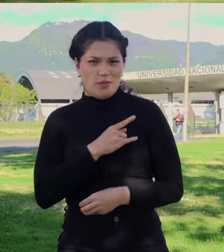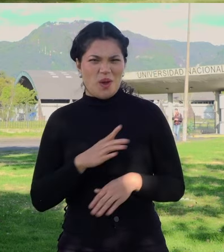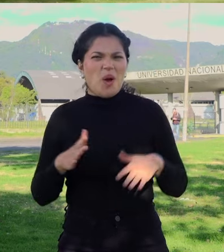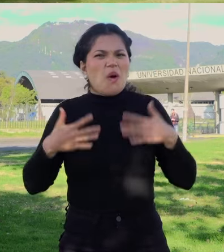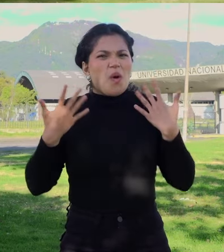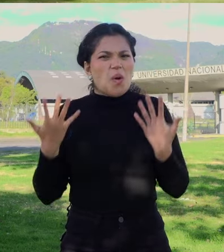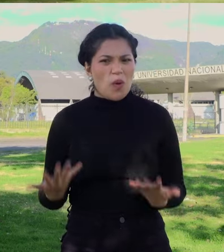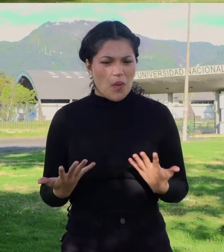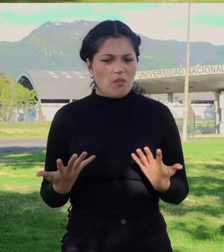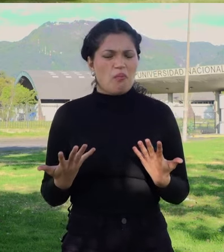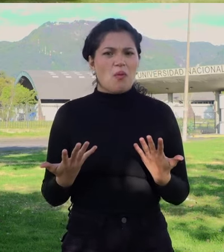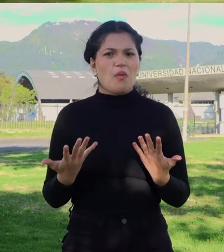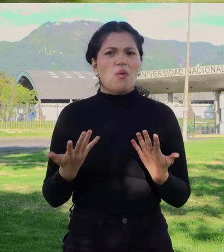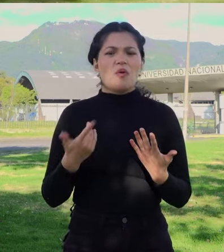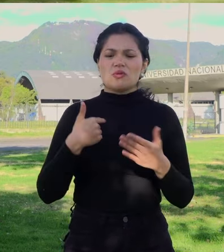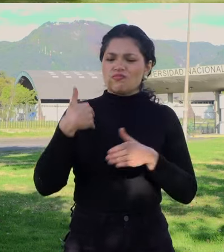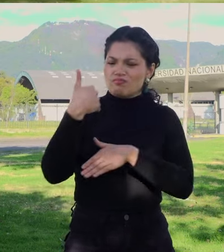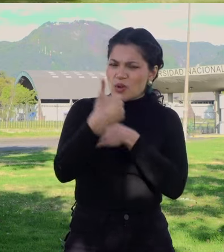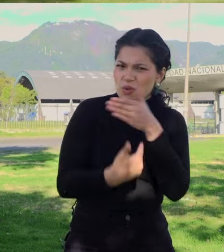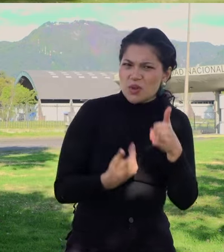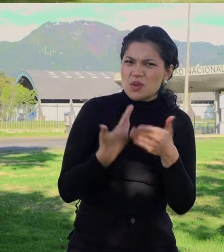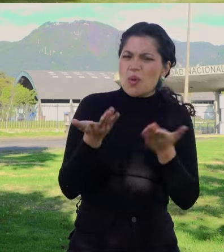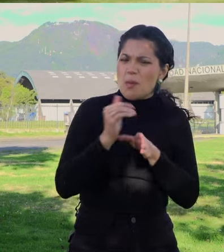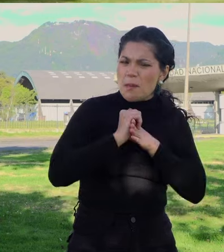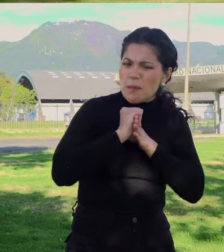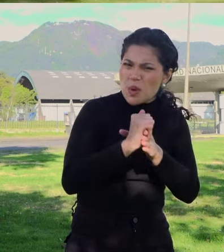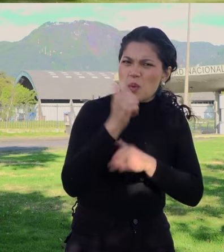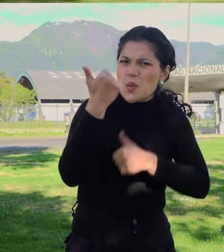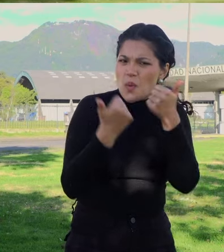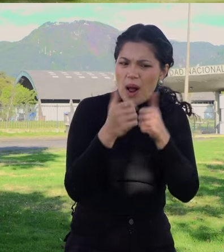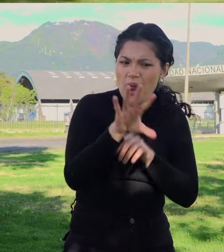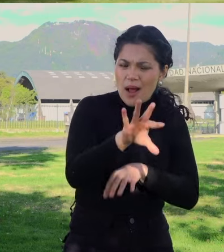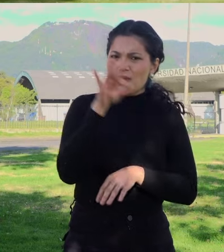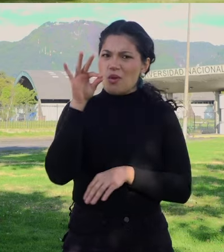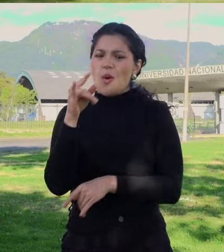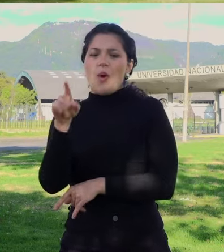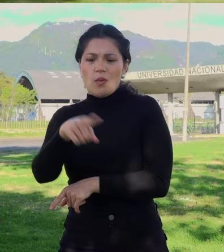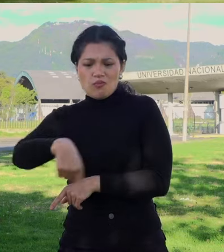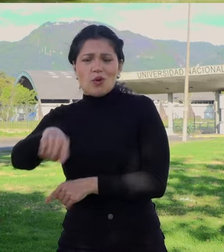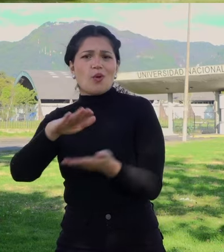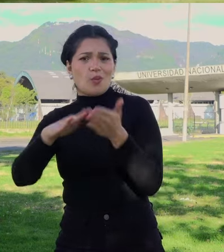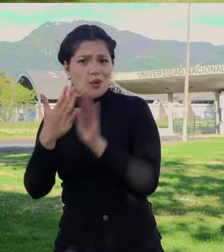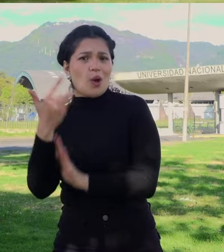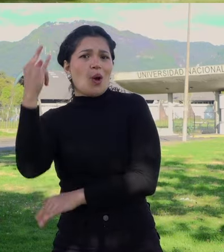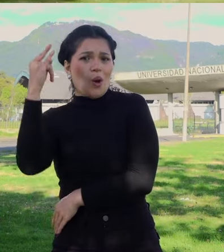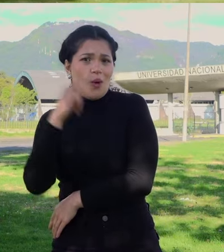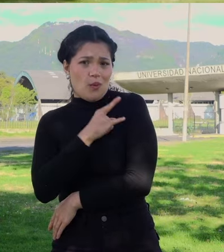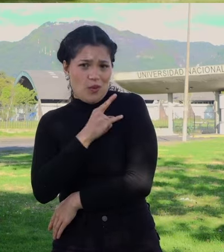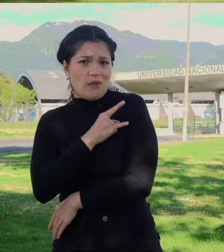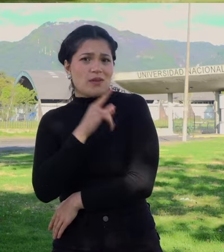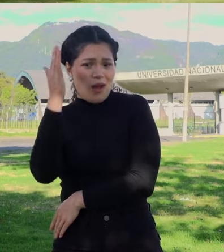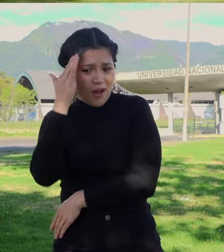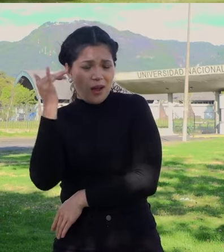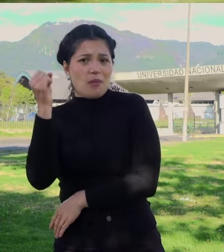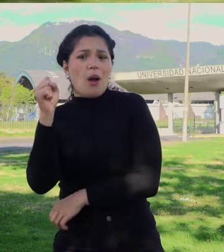permitir, mediante qué mecanismos vamos a permitir que la comunidad académica se constituya a sí